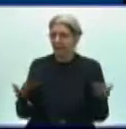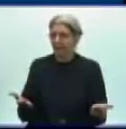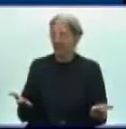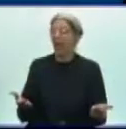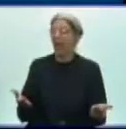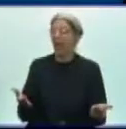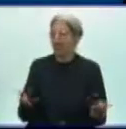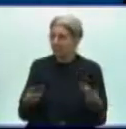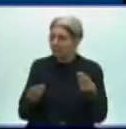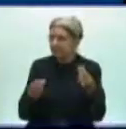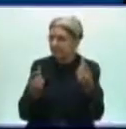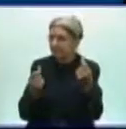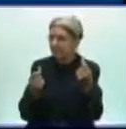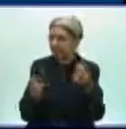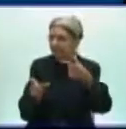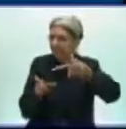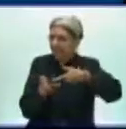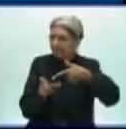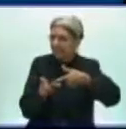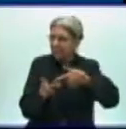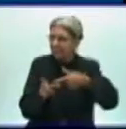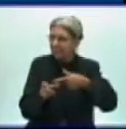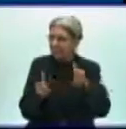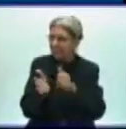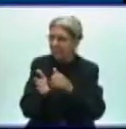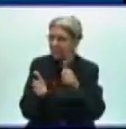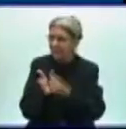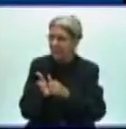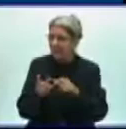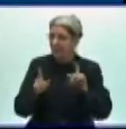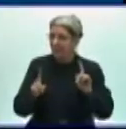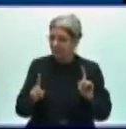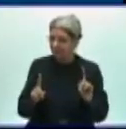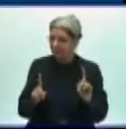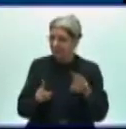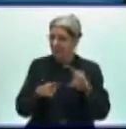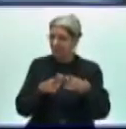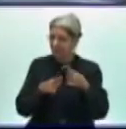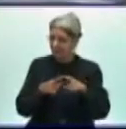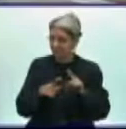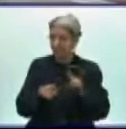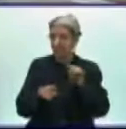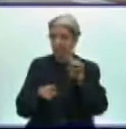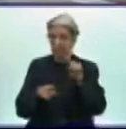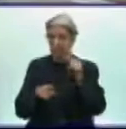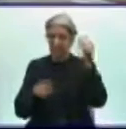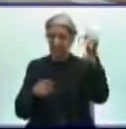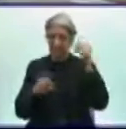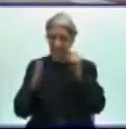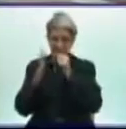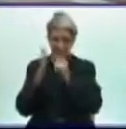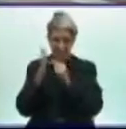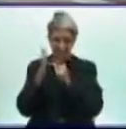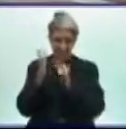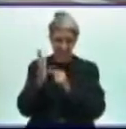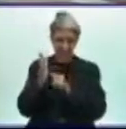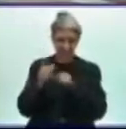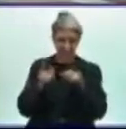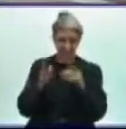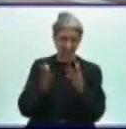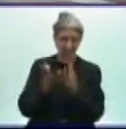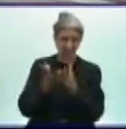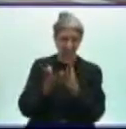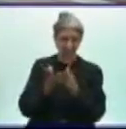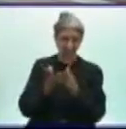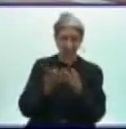rico en petróleo y recursos minerales. Esos son elementos que ustedes deben tener en cuenta a la hora de estudiar y siempre